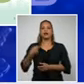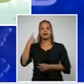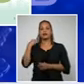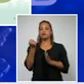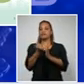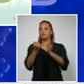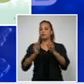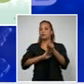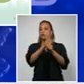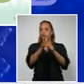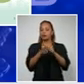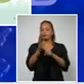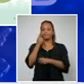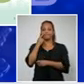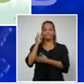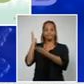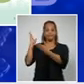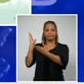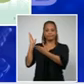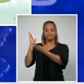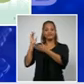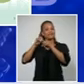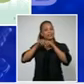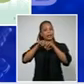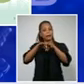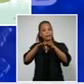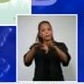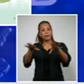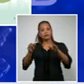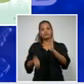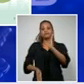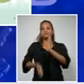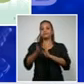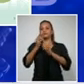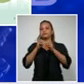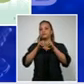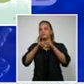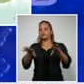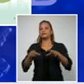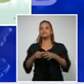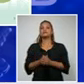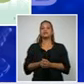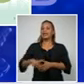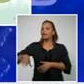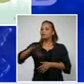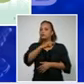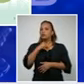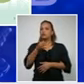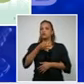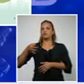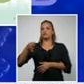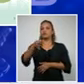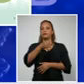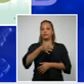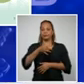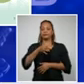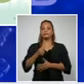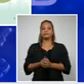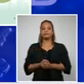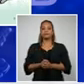COVID-19, como ve, disperso y con una elevada transmisión en todos sus municipios. Villa